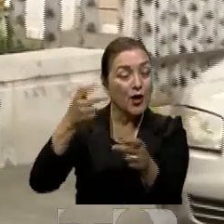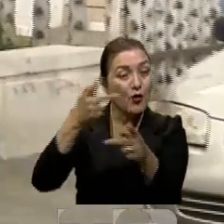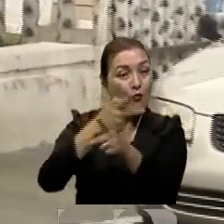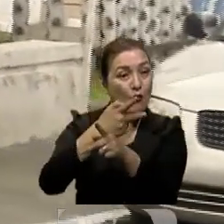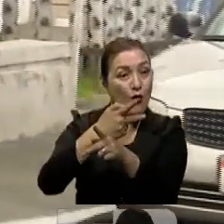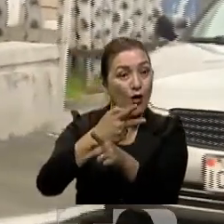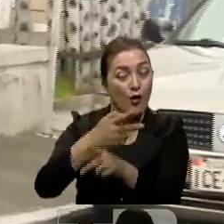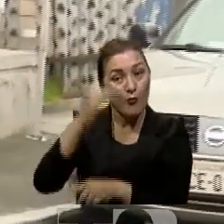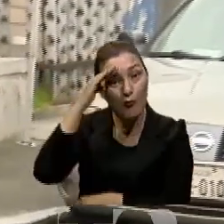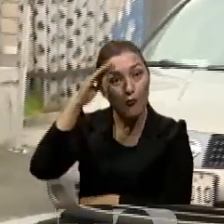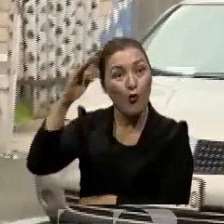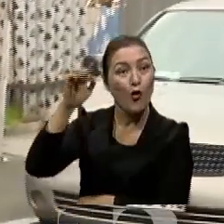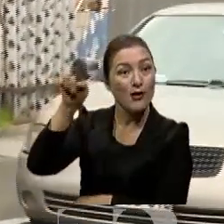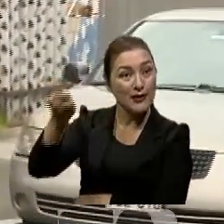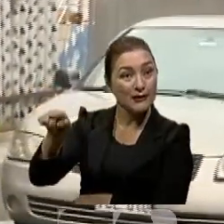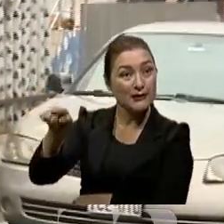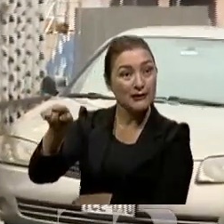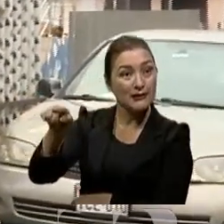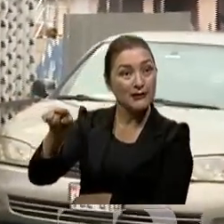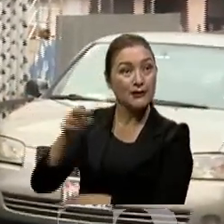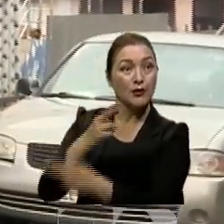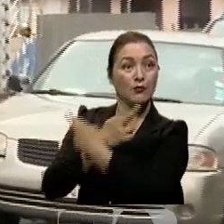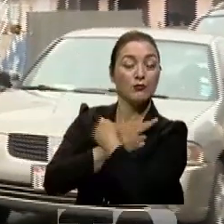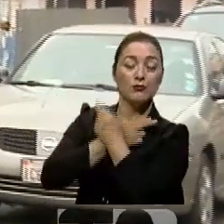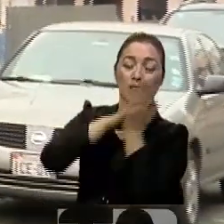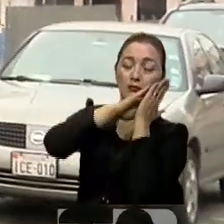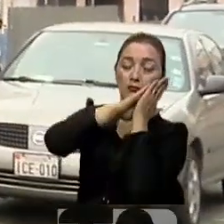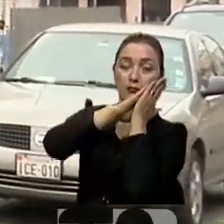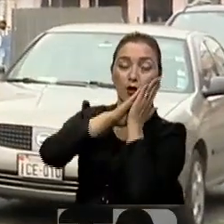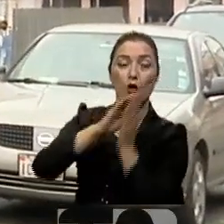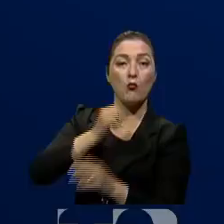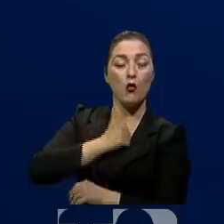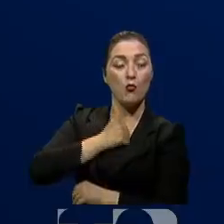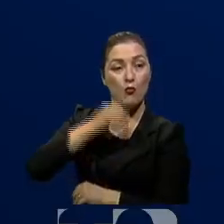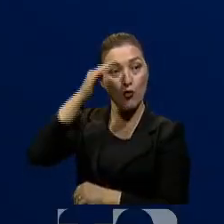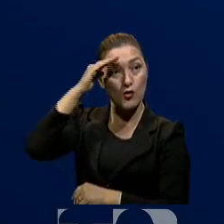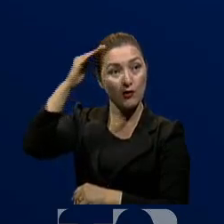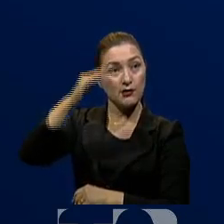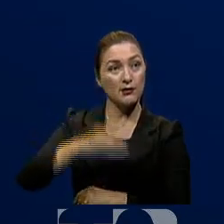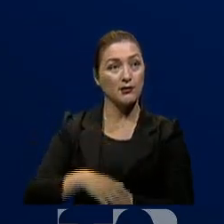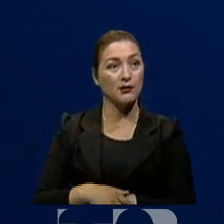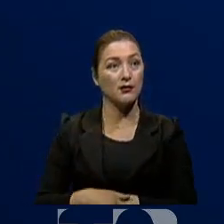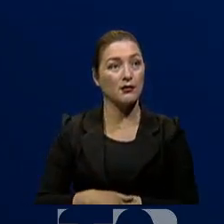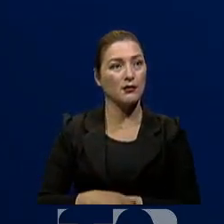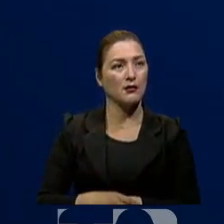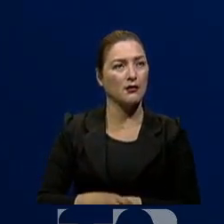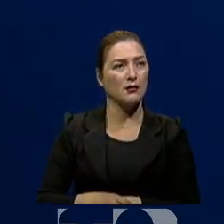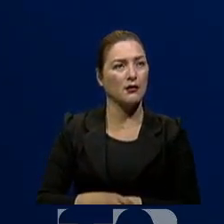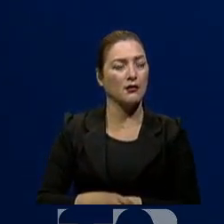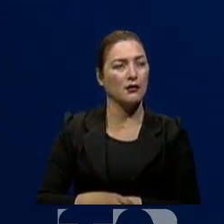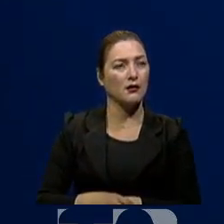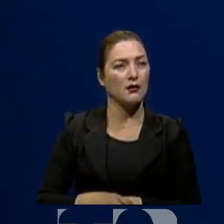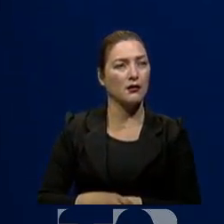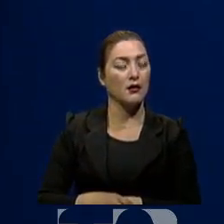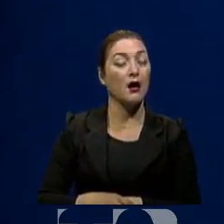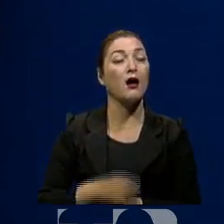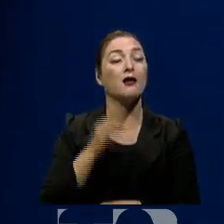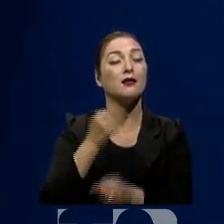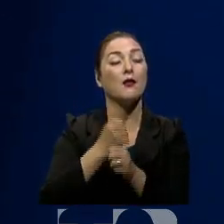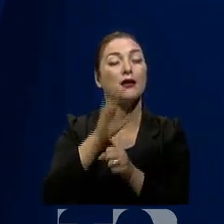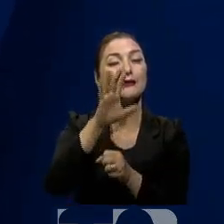de un uniformado que ese día descansaba en los dormitorios. Es policía, tiene 5 años en